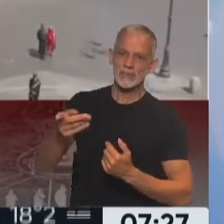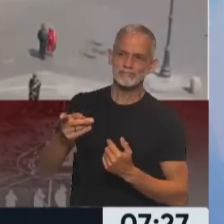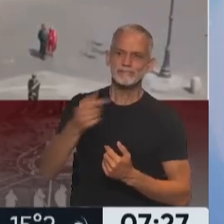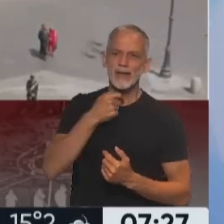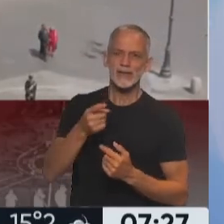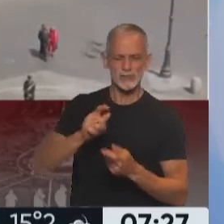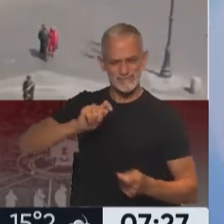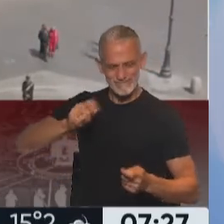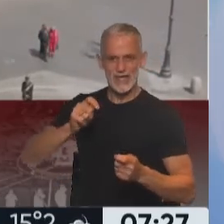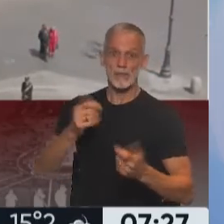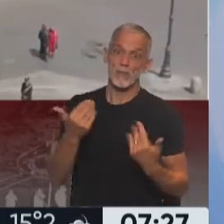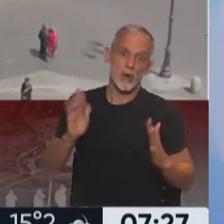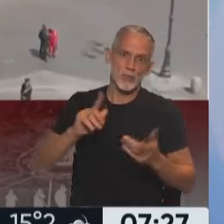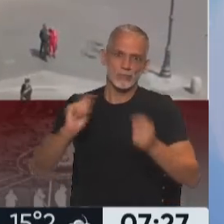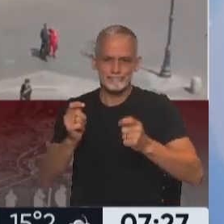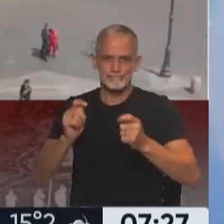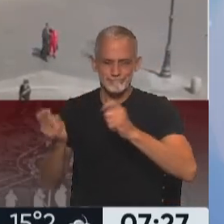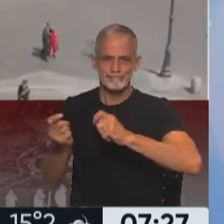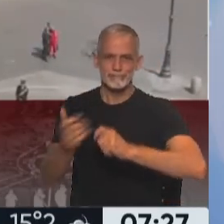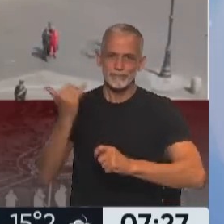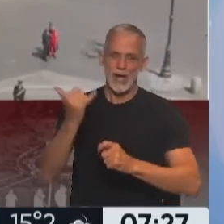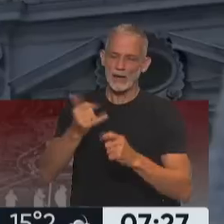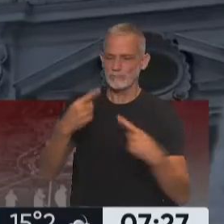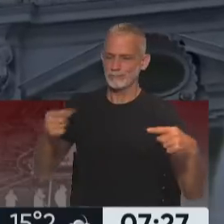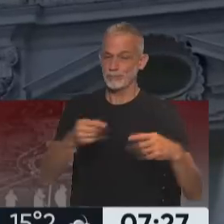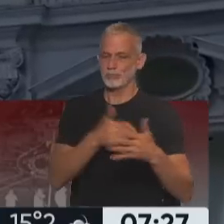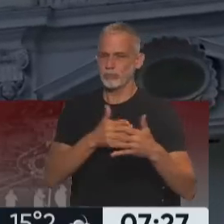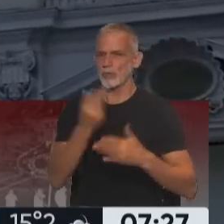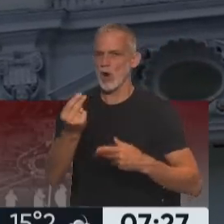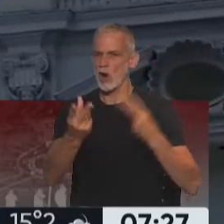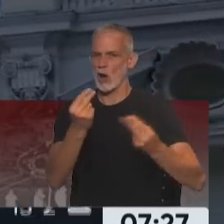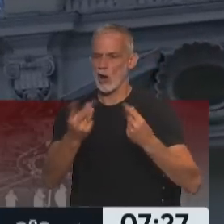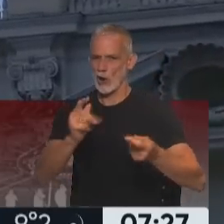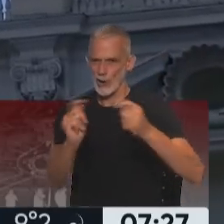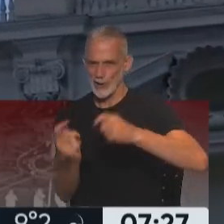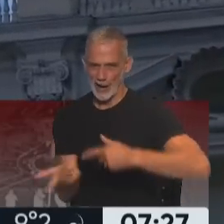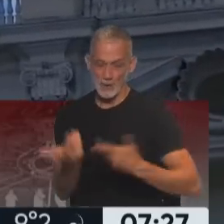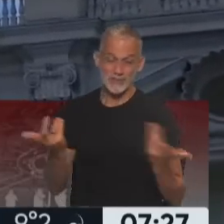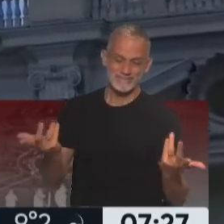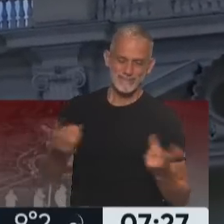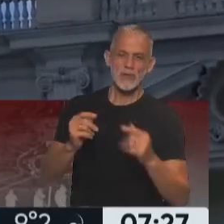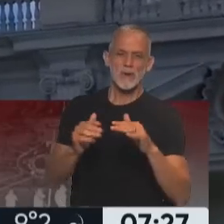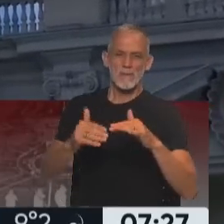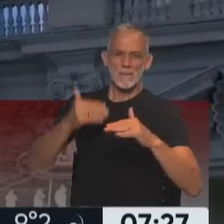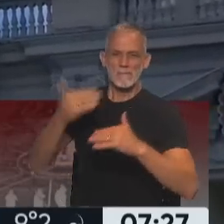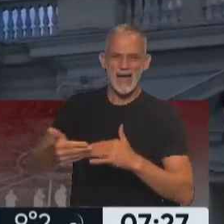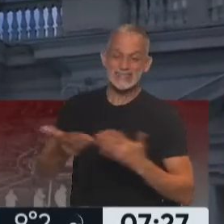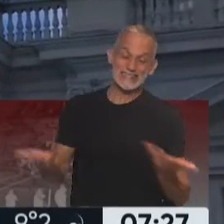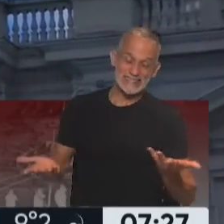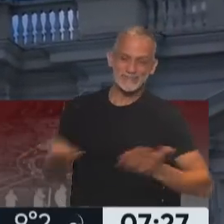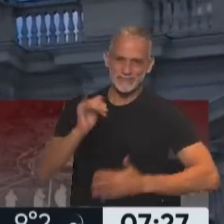trató de cambiar lo que pudo, habrá tenido y tiene sus detractores en función también de lo que significó. Podría haber dado un paso más el Papa